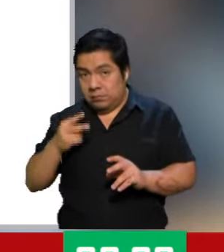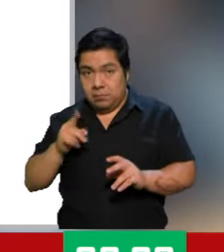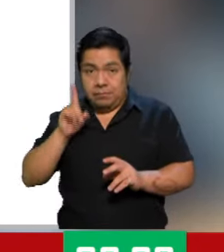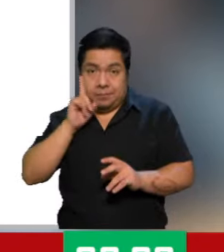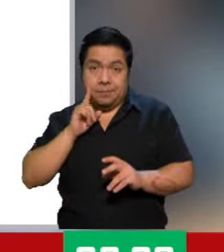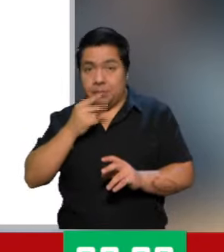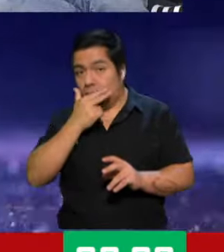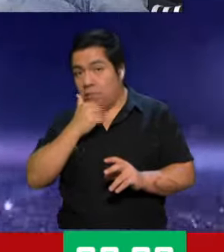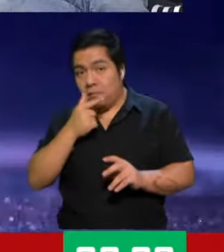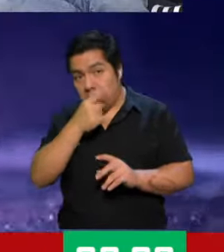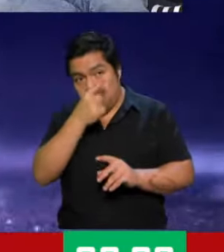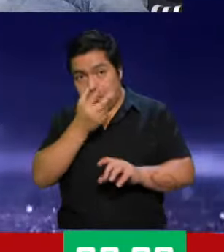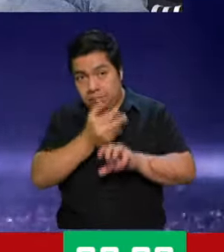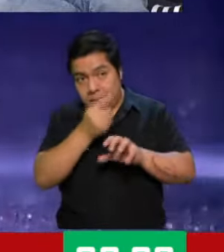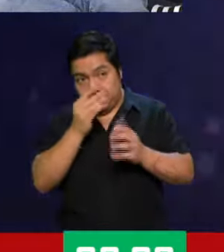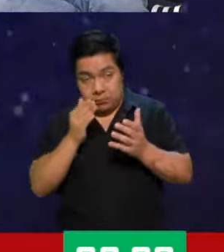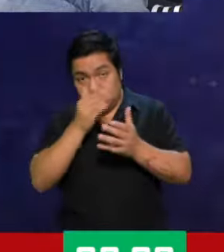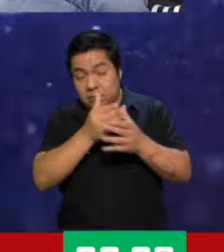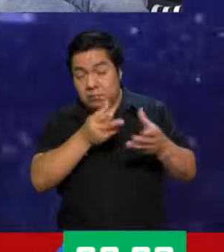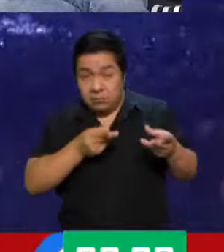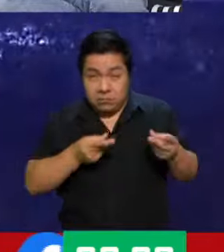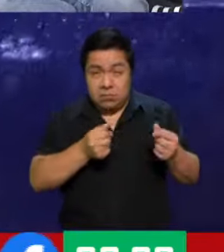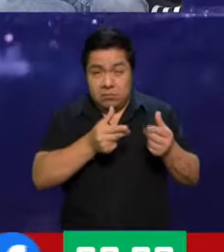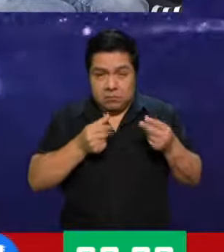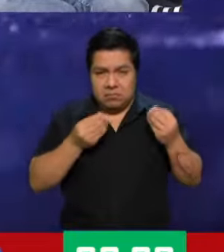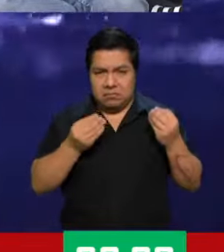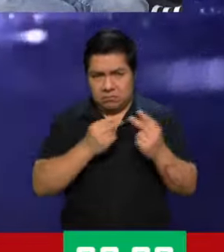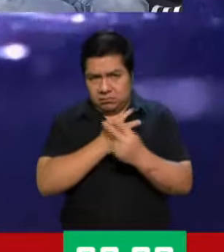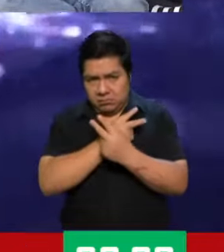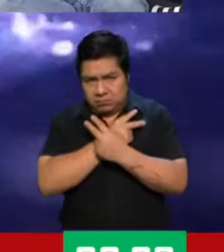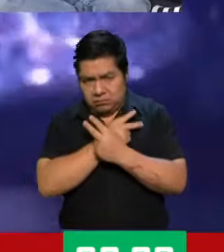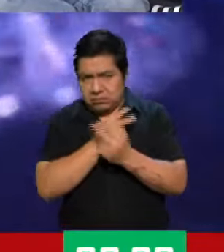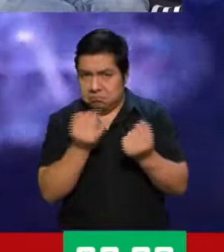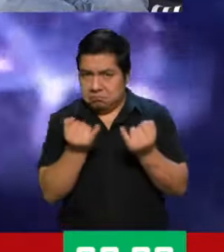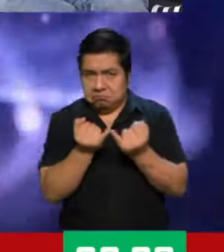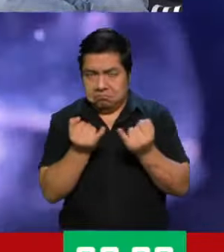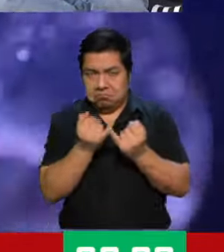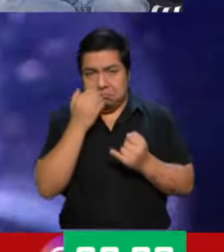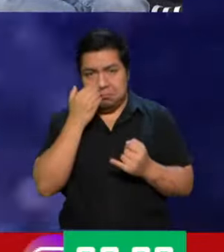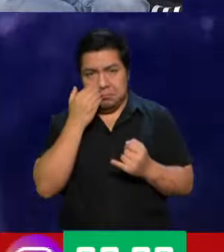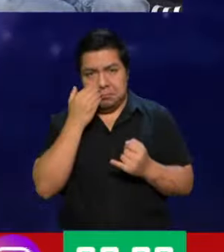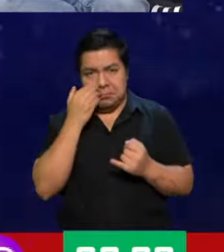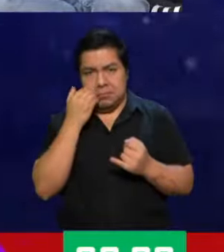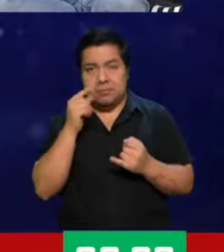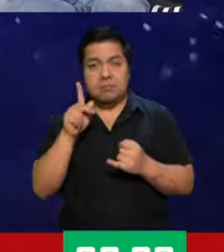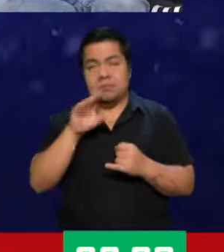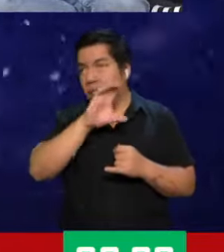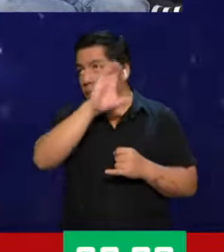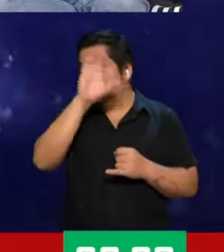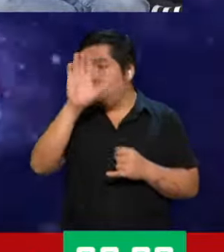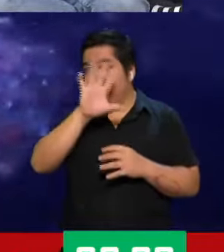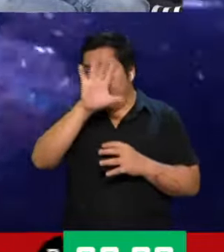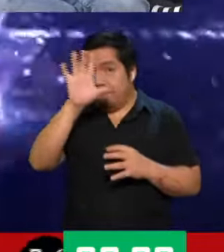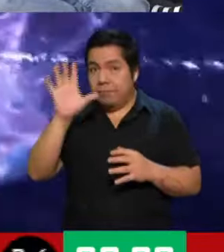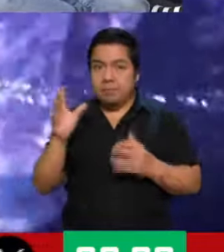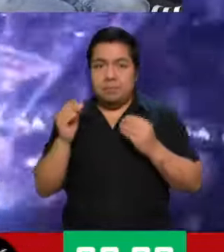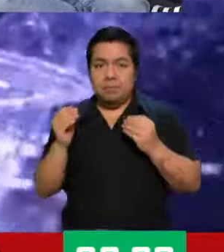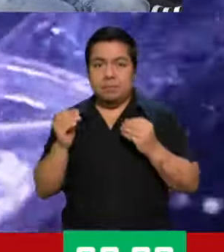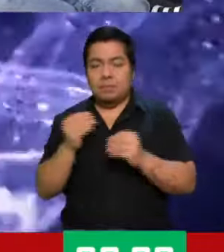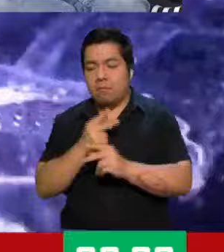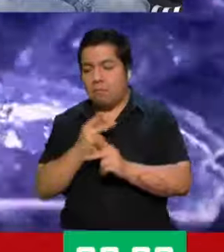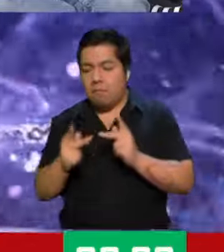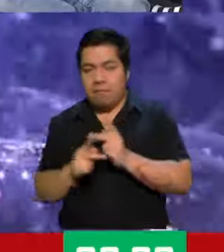hacemos derrama económica muy cañona, sobre todo cuando vamos de vacaciones. Si van al espacio, van a comprar muchos productos míos